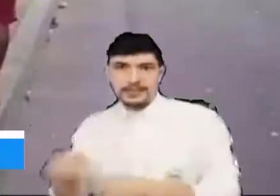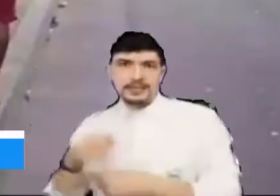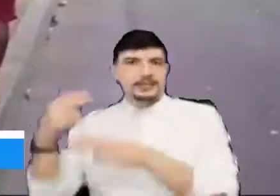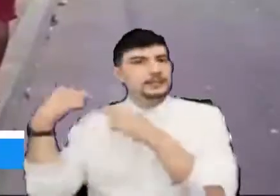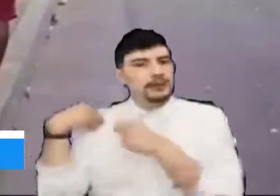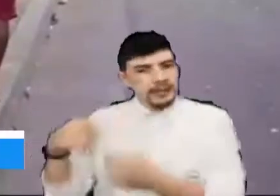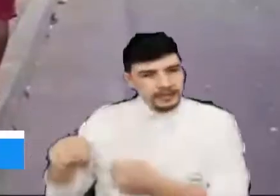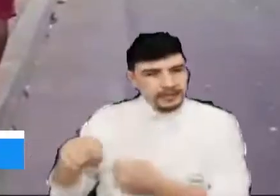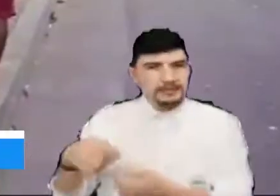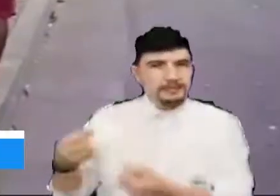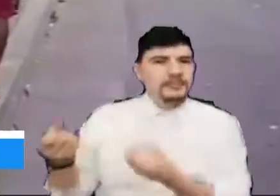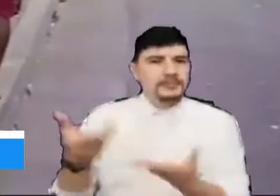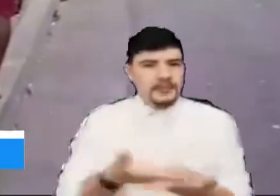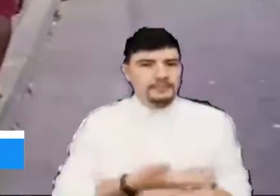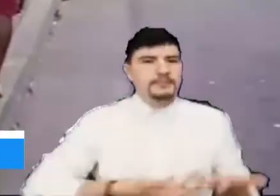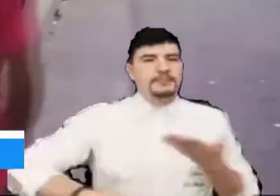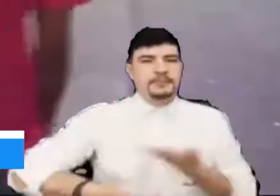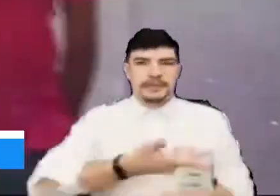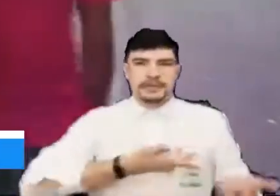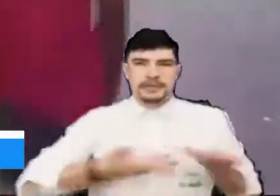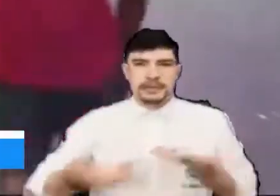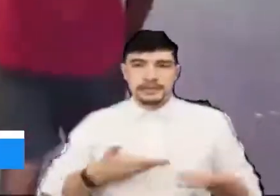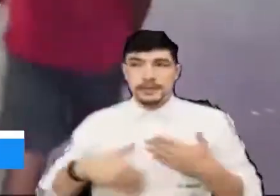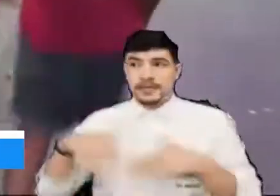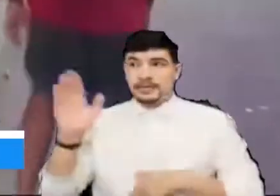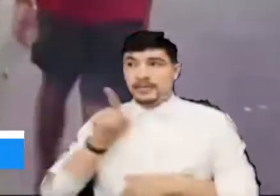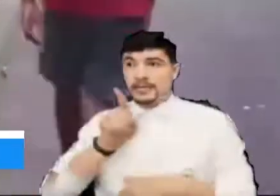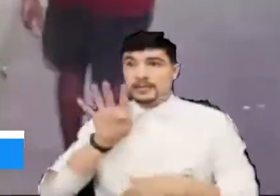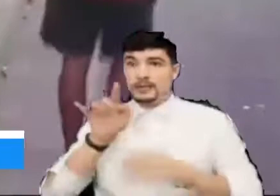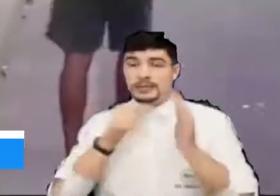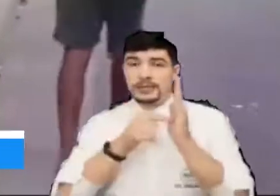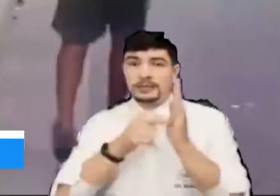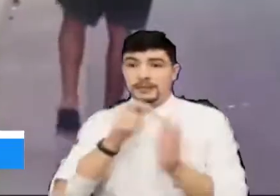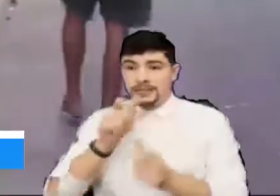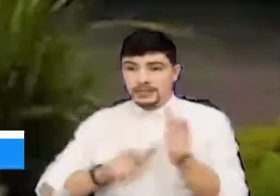En Bucaramanga están inscritos más de 14.000 venezolanos con permiso de